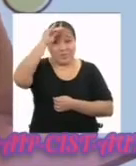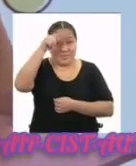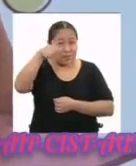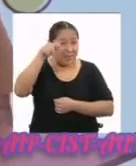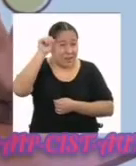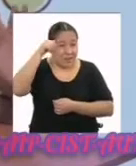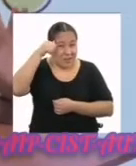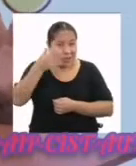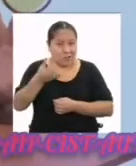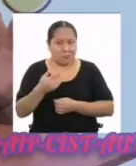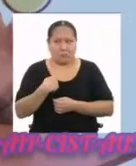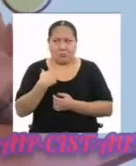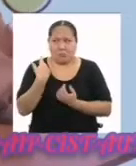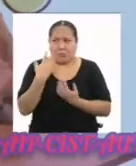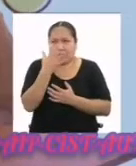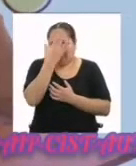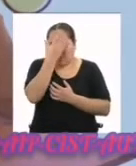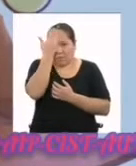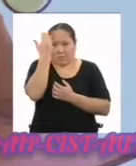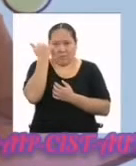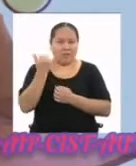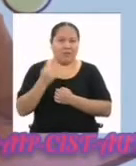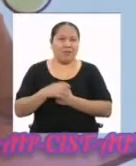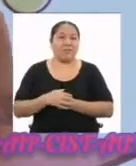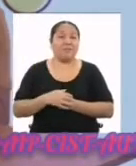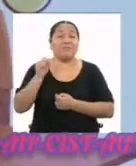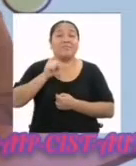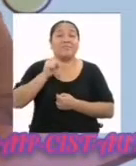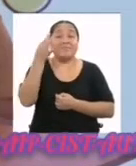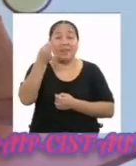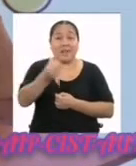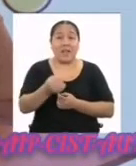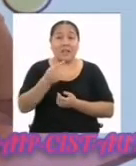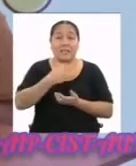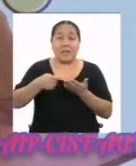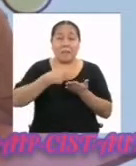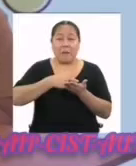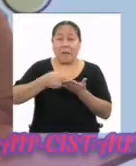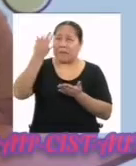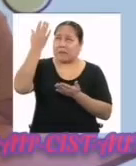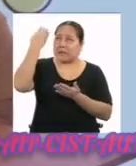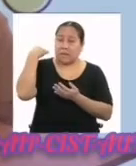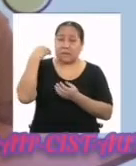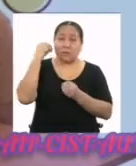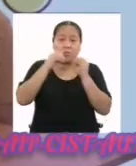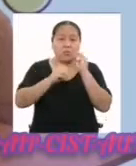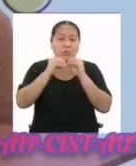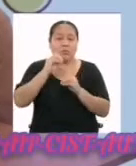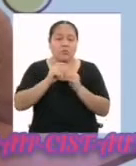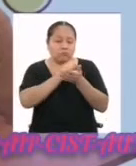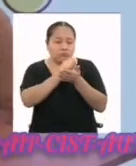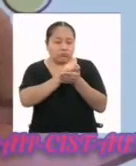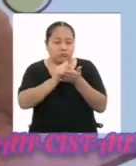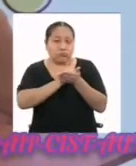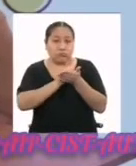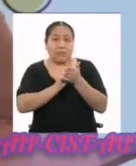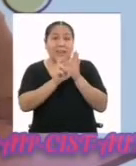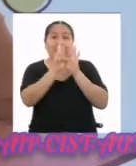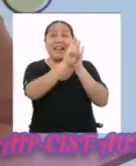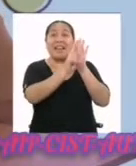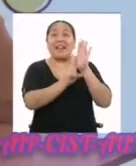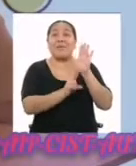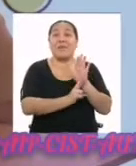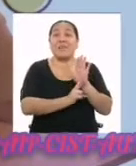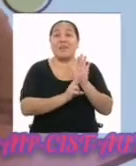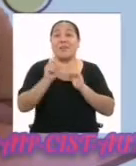recordaban? Yo ya me había olvidado. Pero es cierto, hace unas semanas vimos cómo planificar la escritura de un reglamento y cómo hacer el